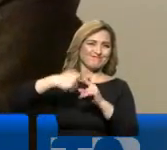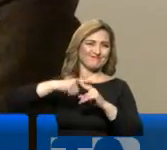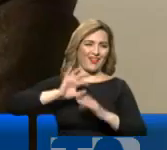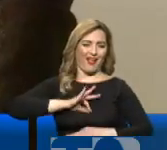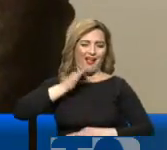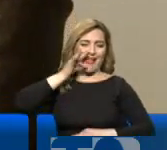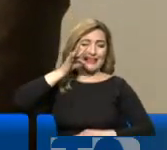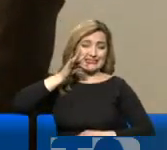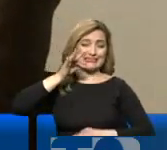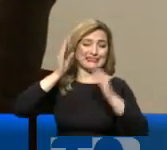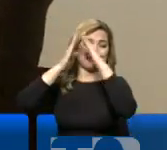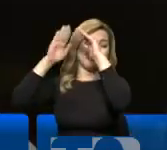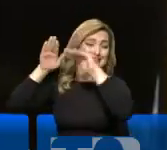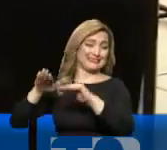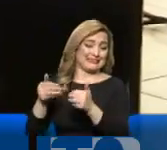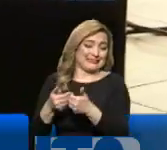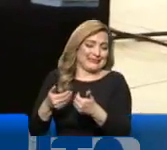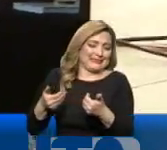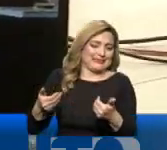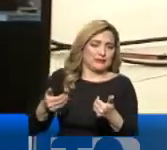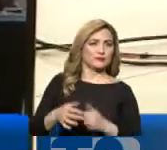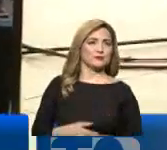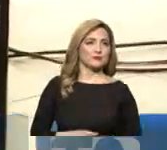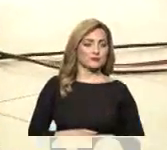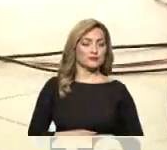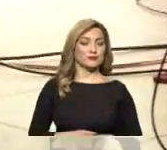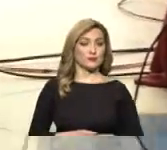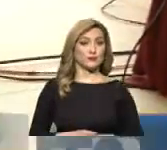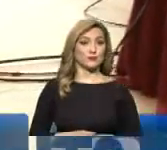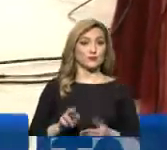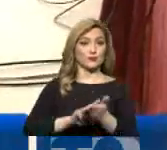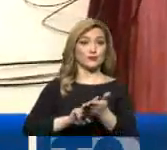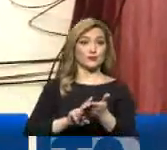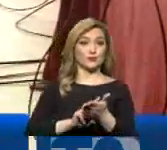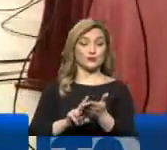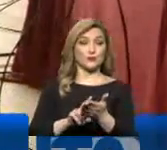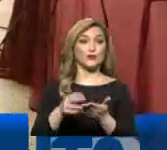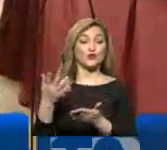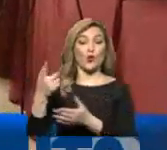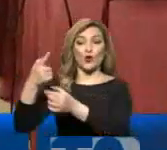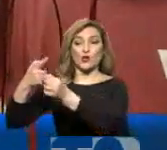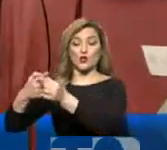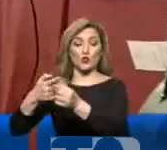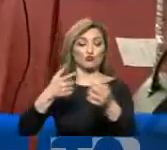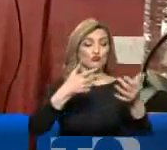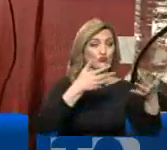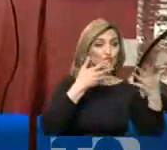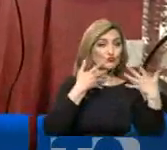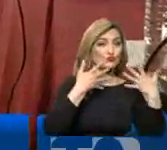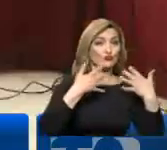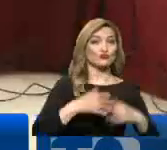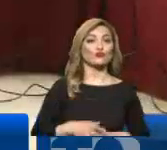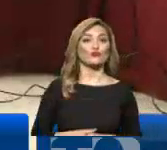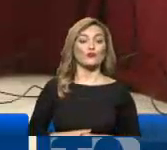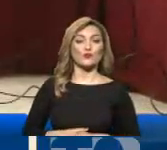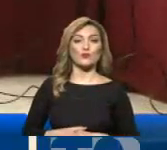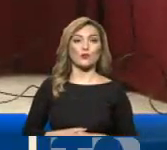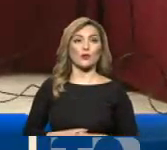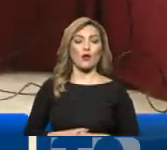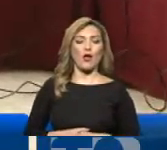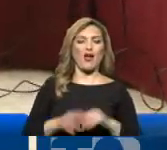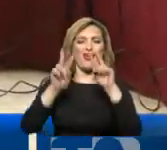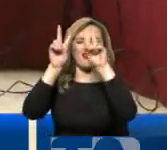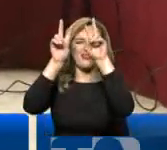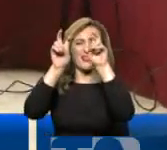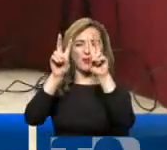la cuarentena por el coronavirus. Vía telemática sesionaron simultáneamente en Quito y Guayaquil y se analizaron varios